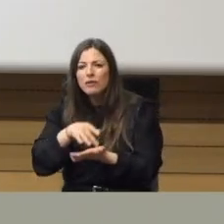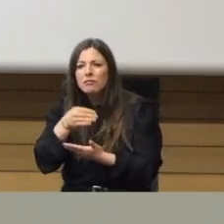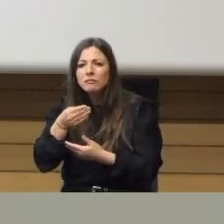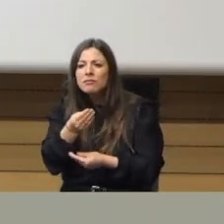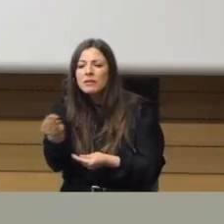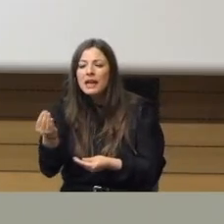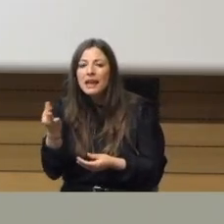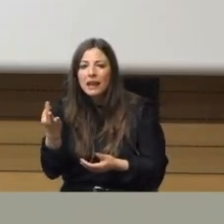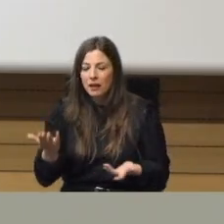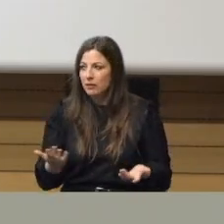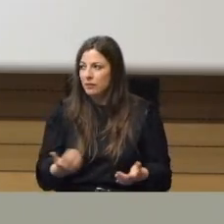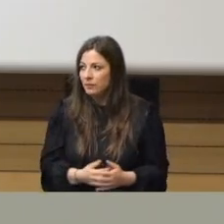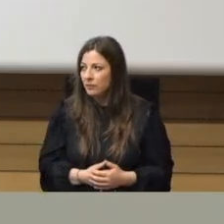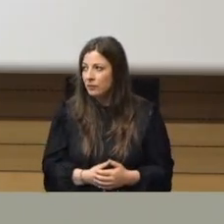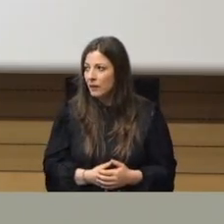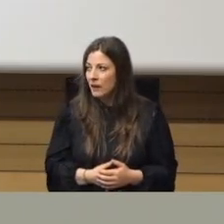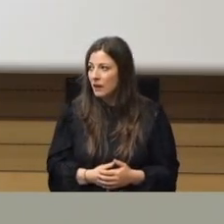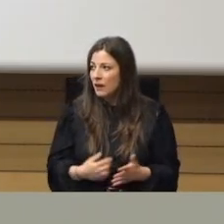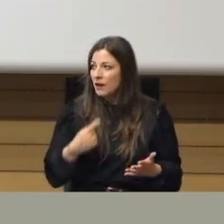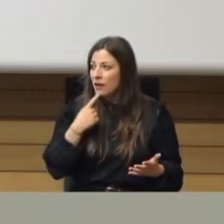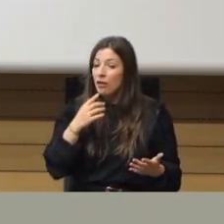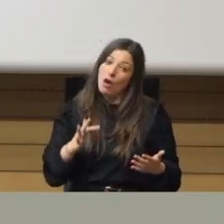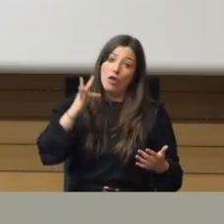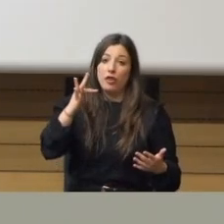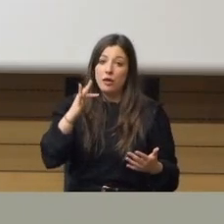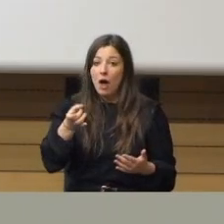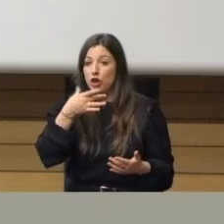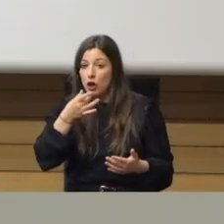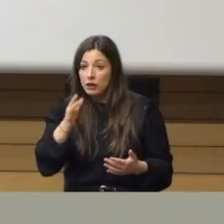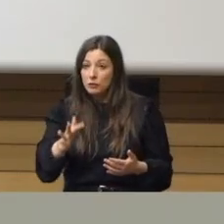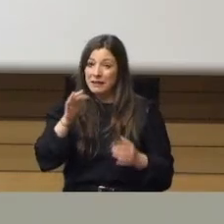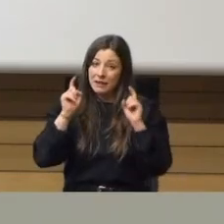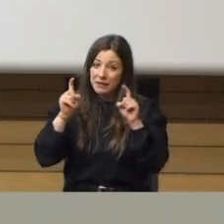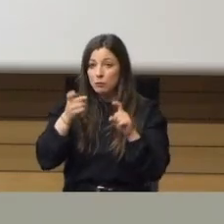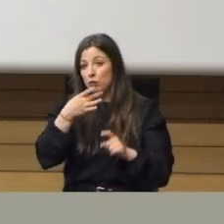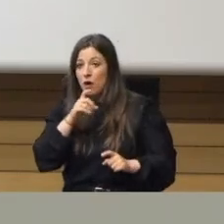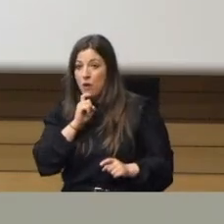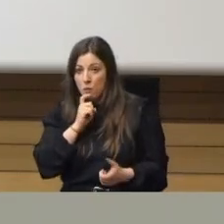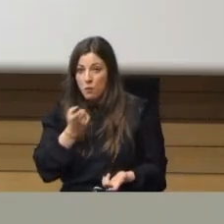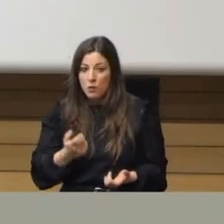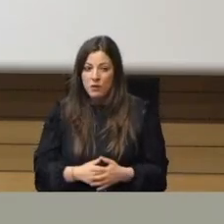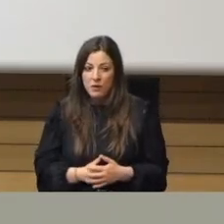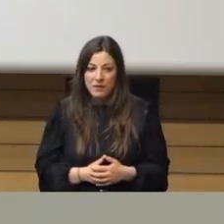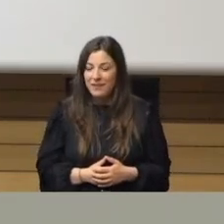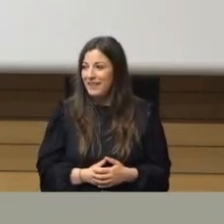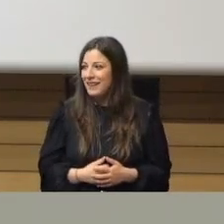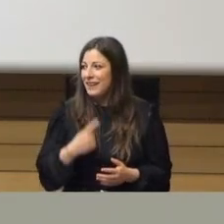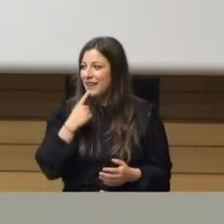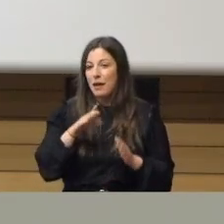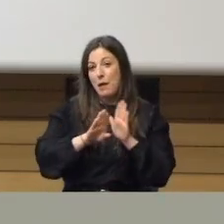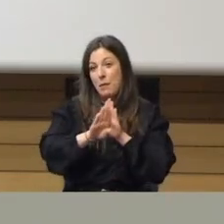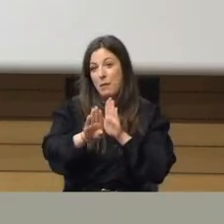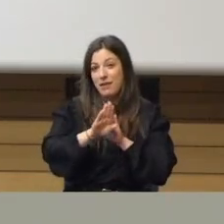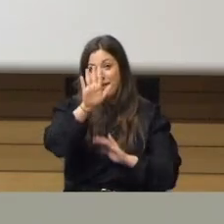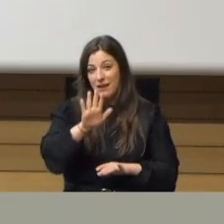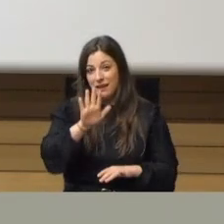Porque ahí es cuando empieza la... No, claro, encima que se drogan, los enseñamos a drogarse. Es cuando ya mi vecina del quinto pide, les